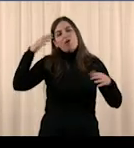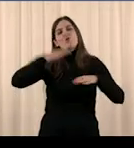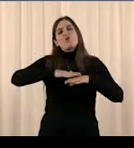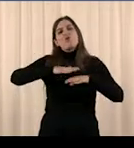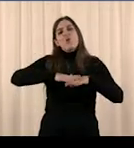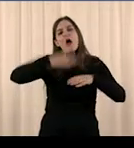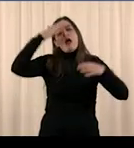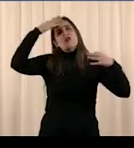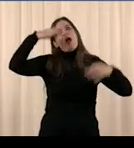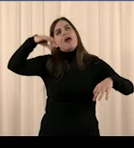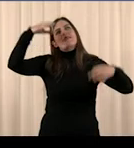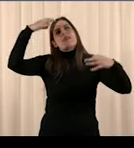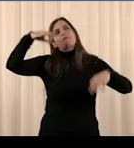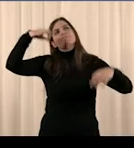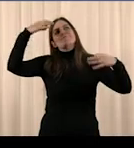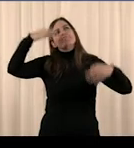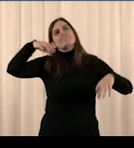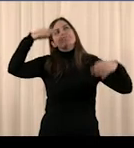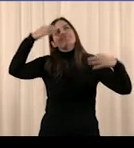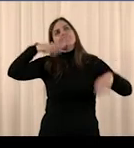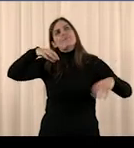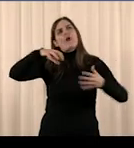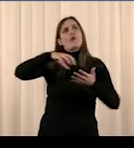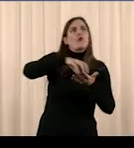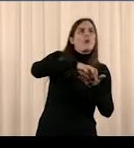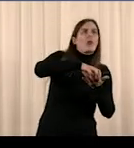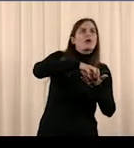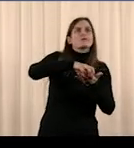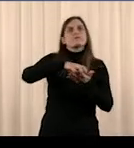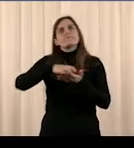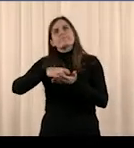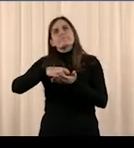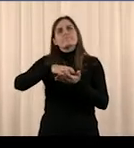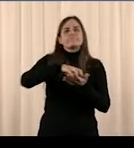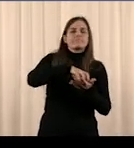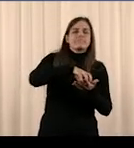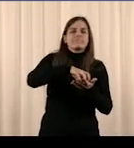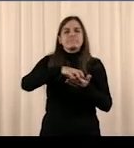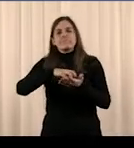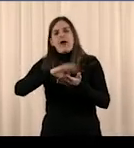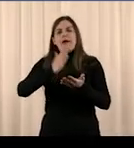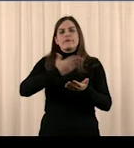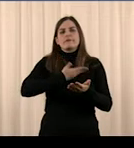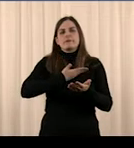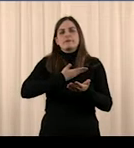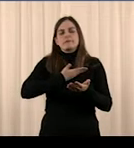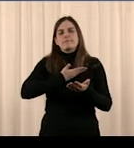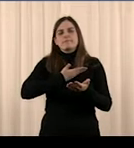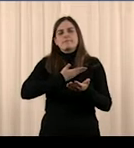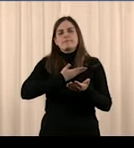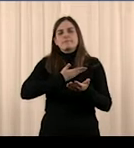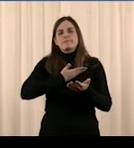sombras sobre los corazones de la gente y sobre el intelecto de las personas.